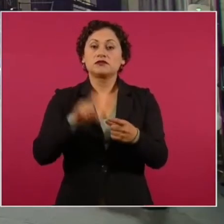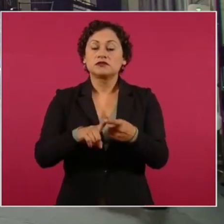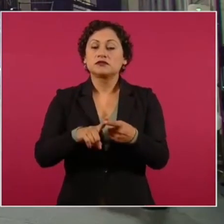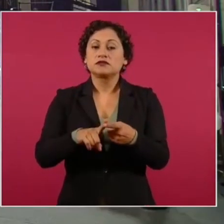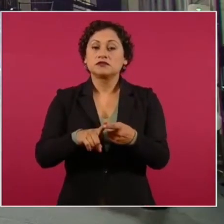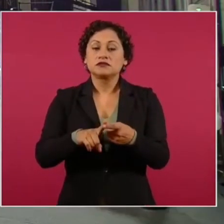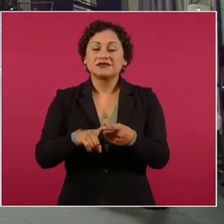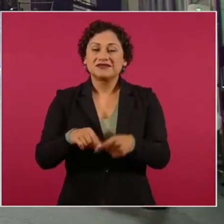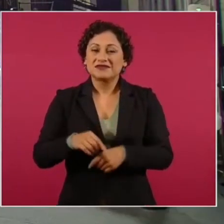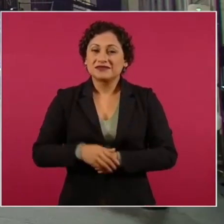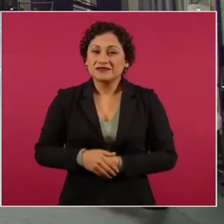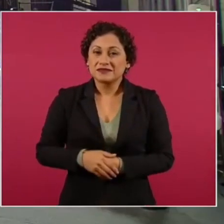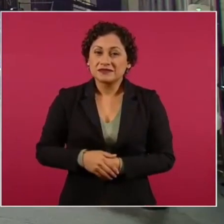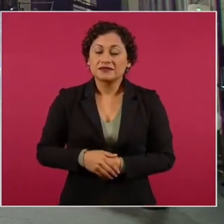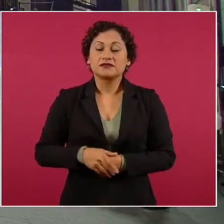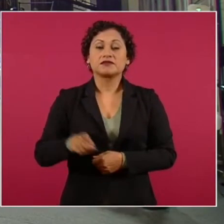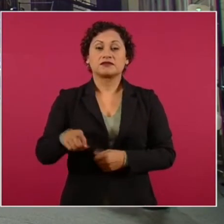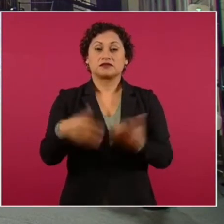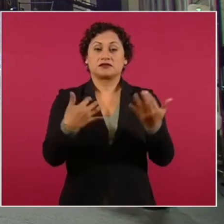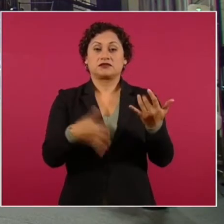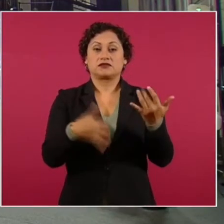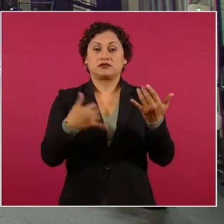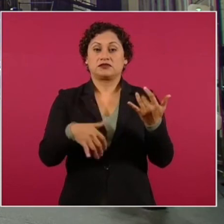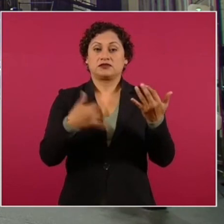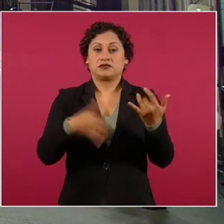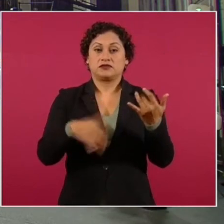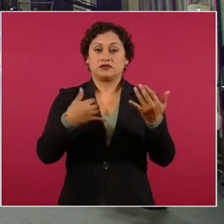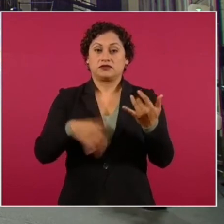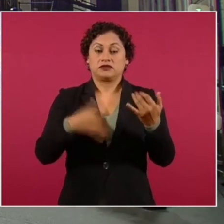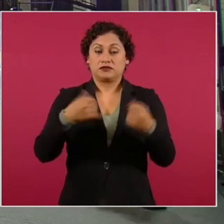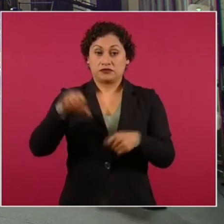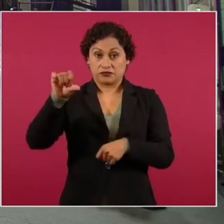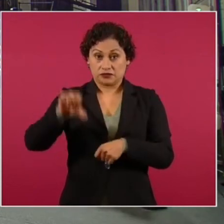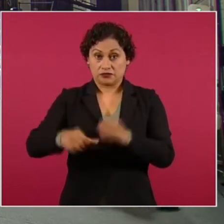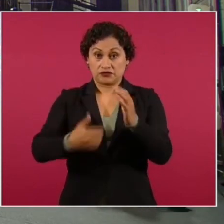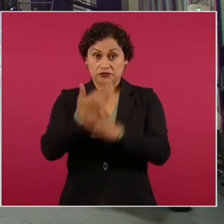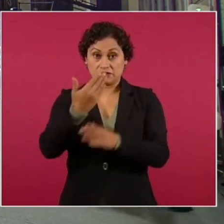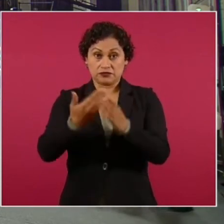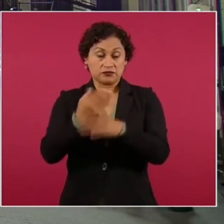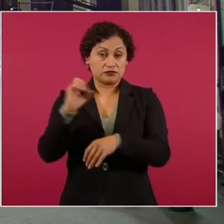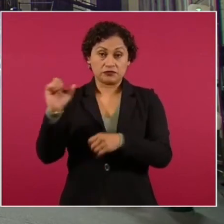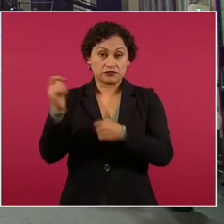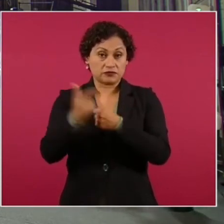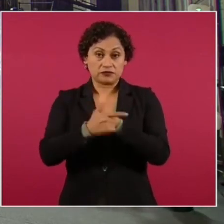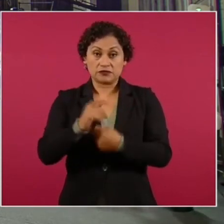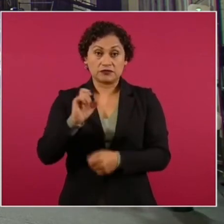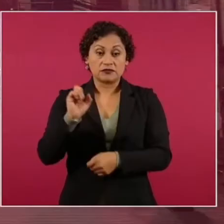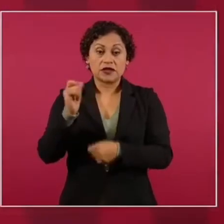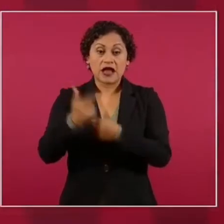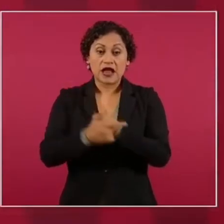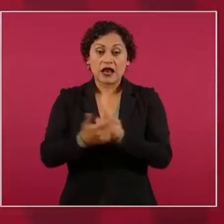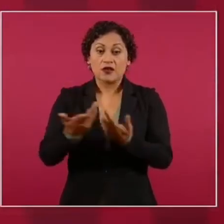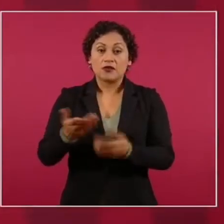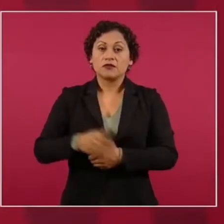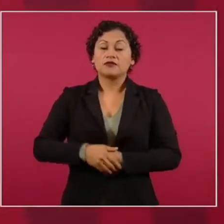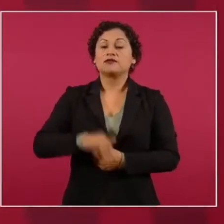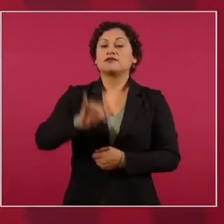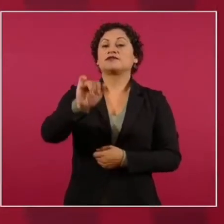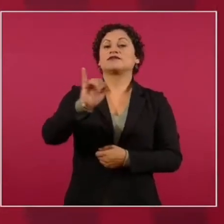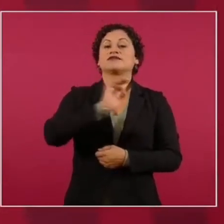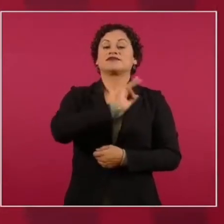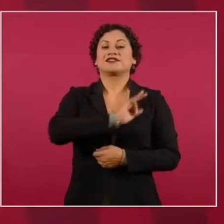presidente. ¿Cómo? Sonaron los mariachis en Palacio en la mañana. Ah, sí. ¿Había algo especial? Felicidades, porque